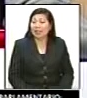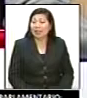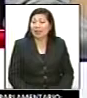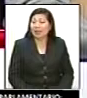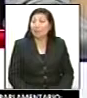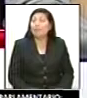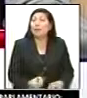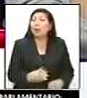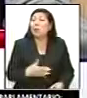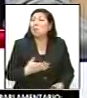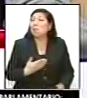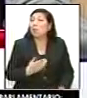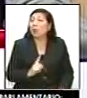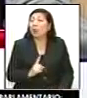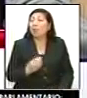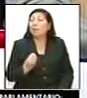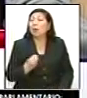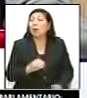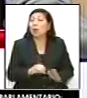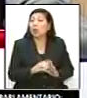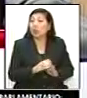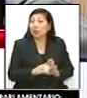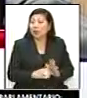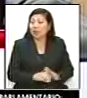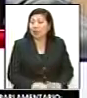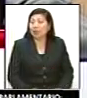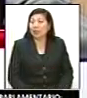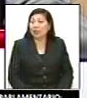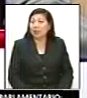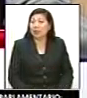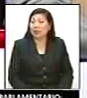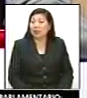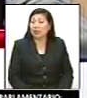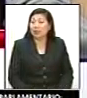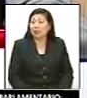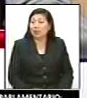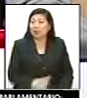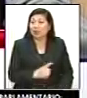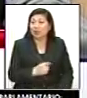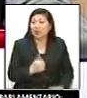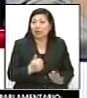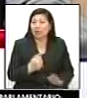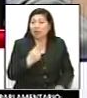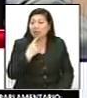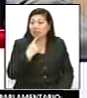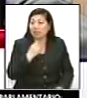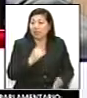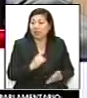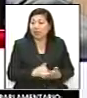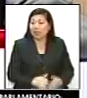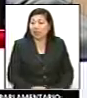¿Por qué no podía? Porque en la Constitución, en el artículo 106, dice que